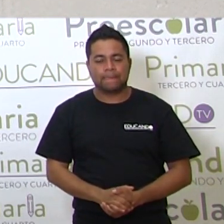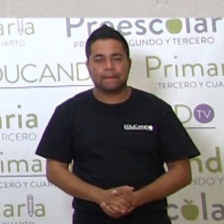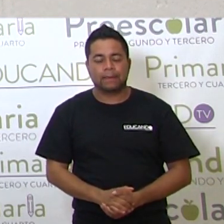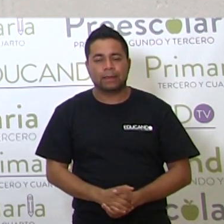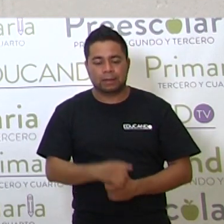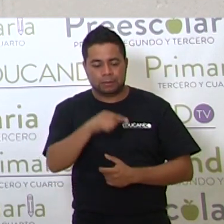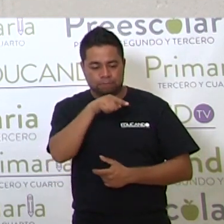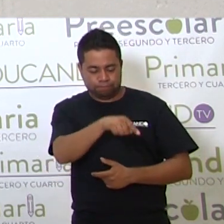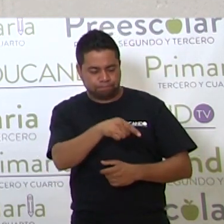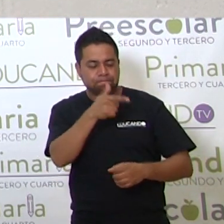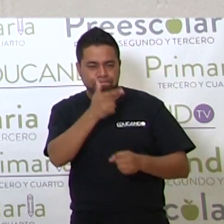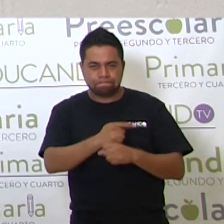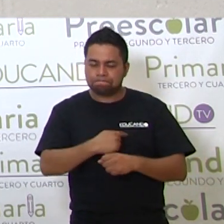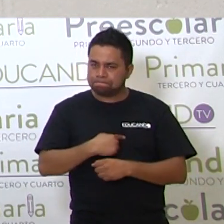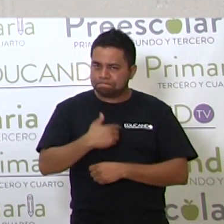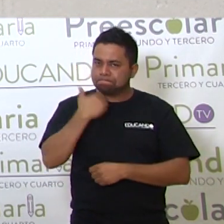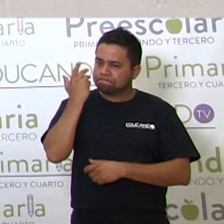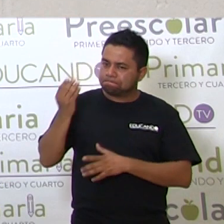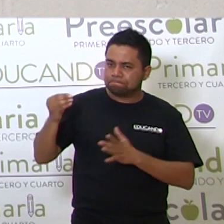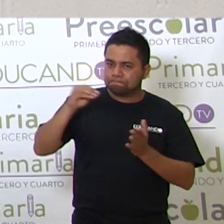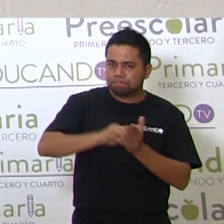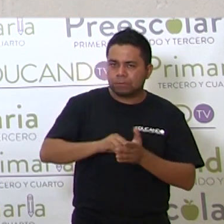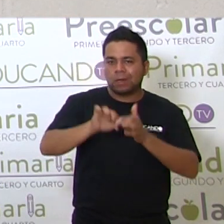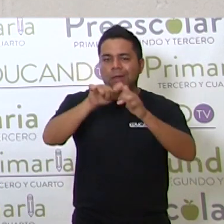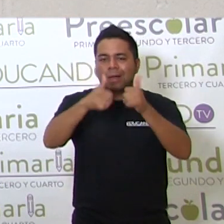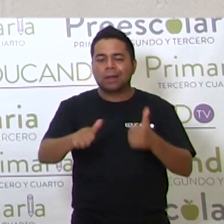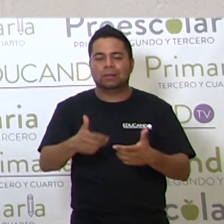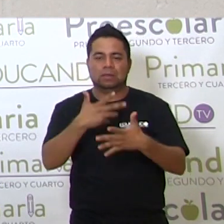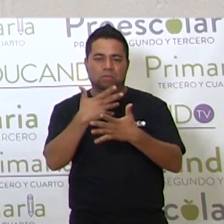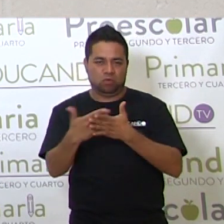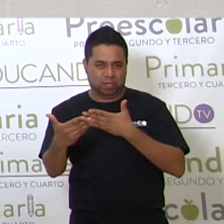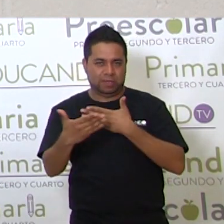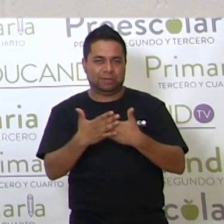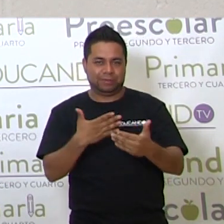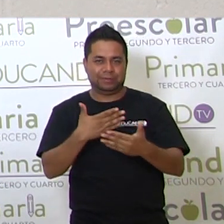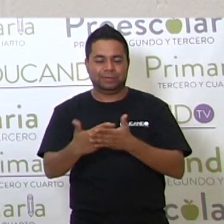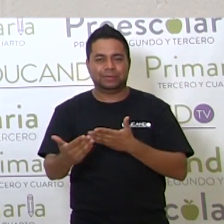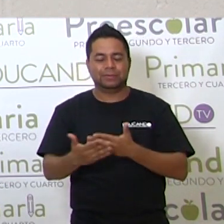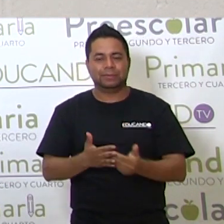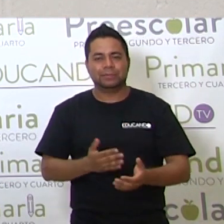Aquí entonces a mí me gustaría poner arte moderno.